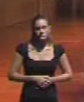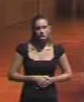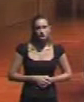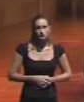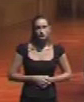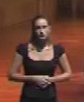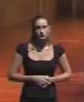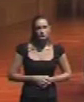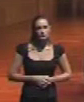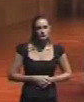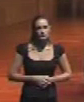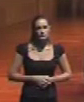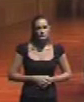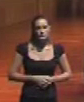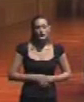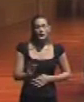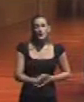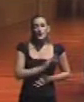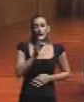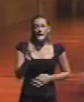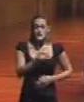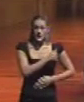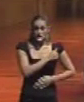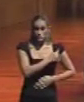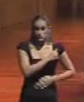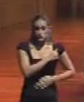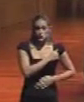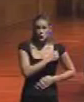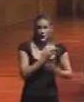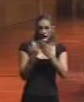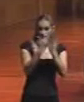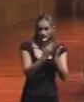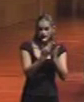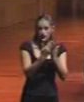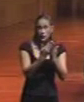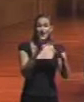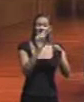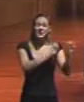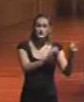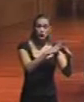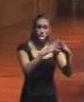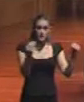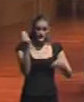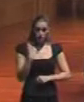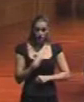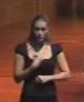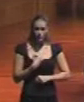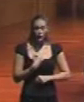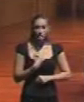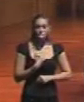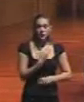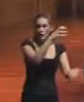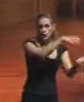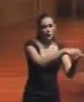innovación educativa. Además, durante el curso académico 2008-2009, el Defensor Universitario, órgano